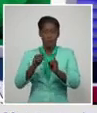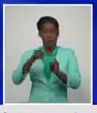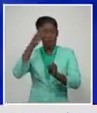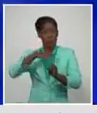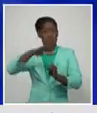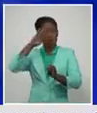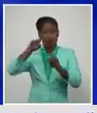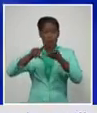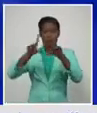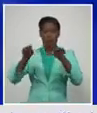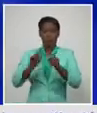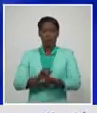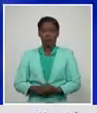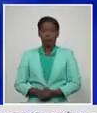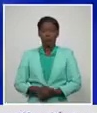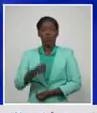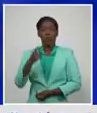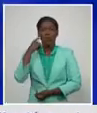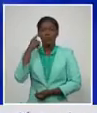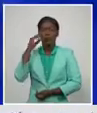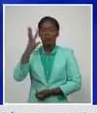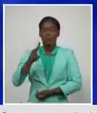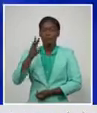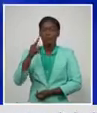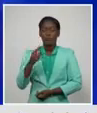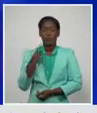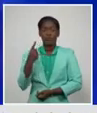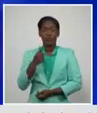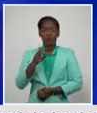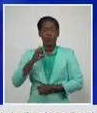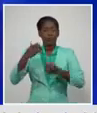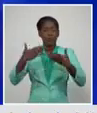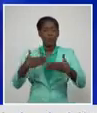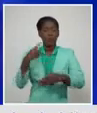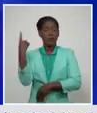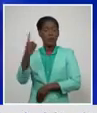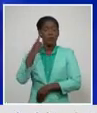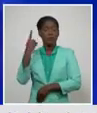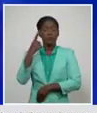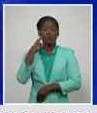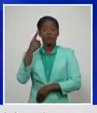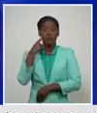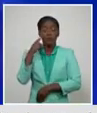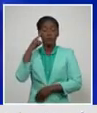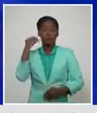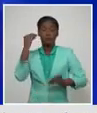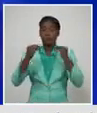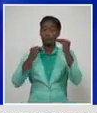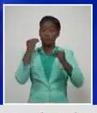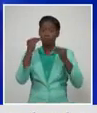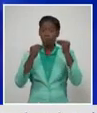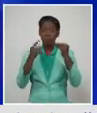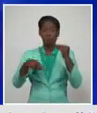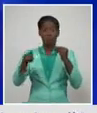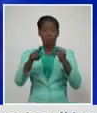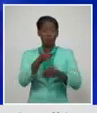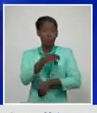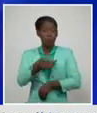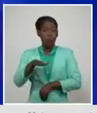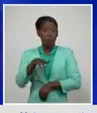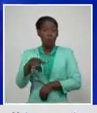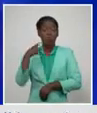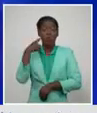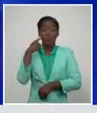Cuba. Esta cifra marca una tensión para el Sistema Nacional de Salud, doctor, y también para cada uno de los sectores. Y para la sociedad. Que participan